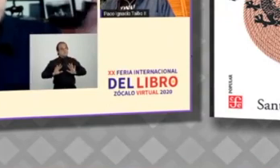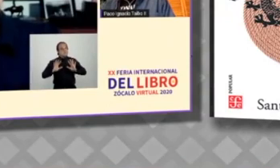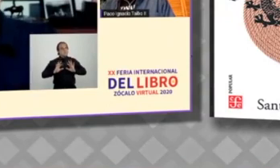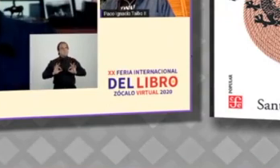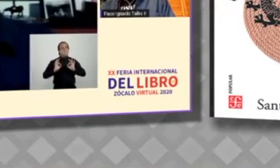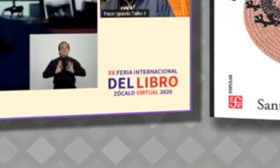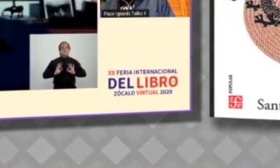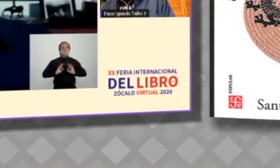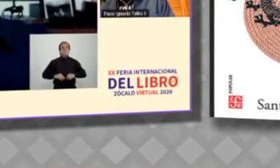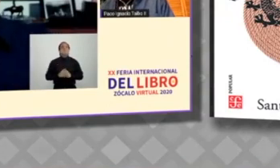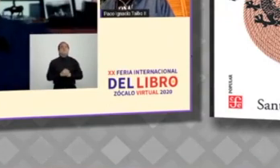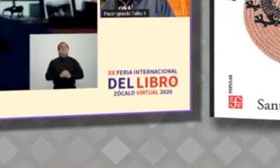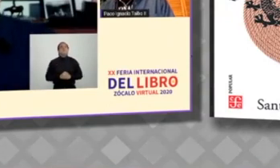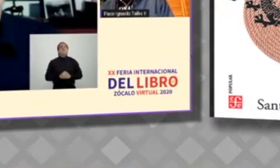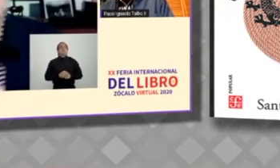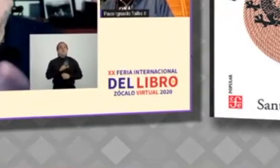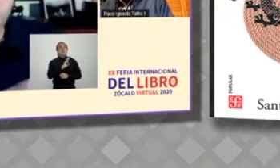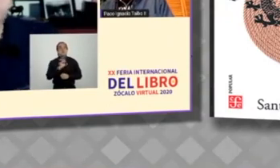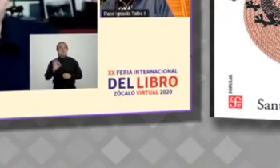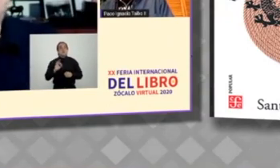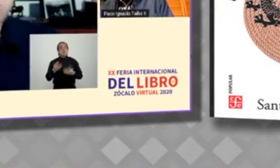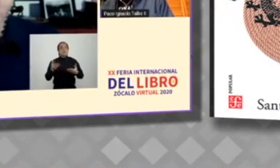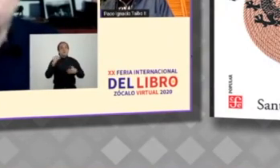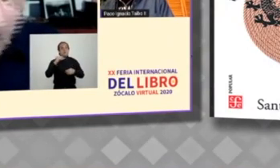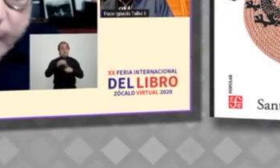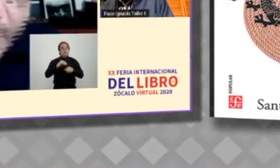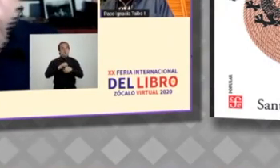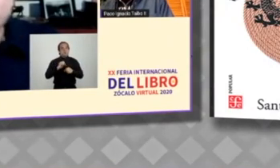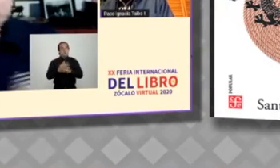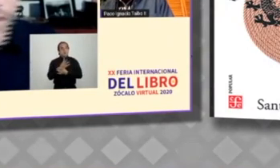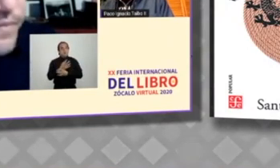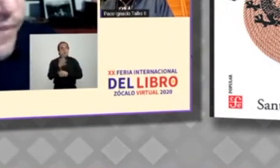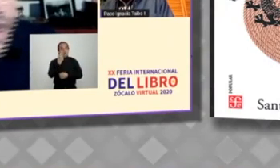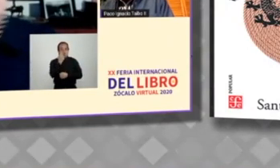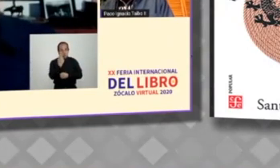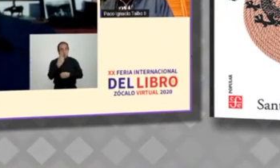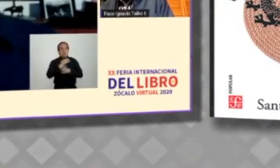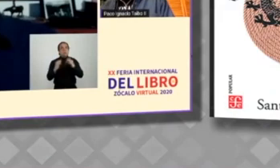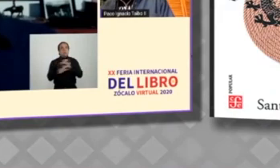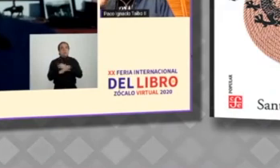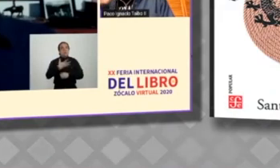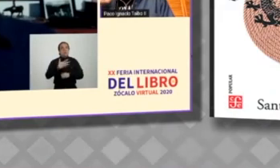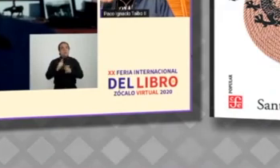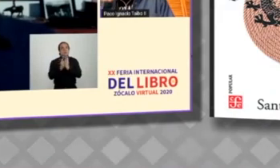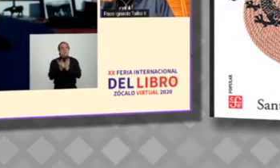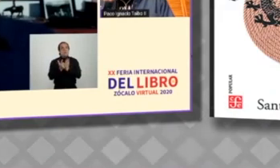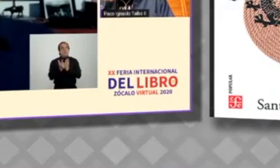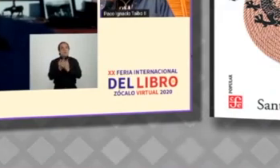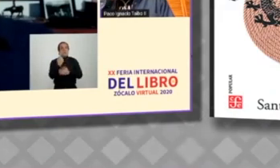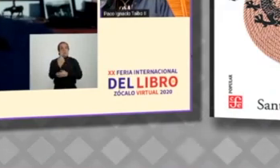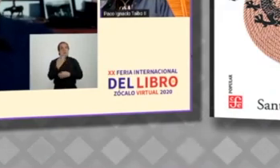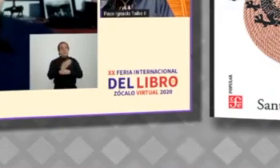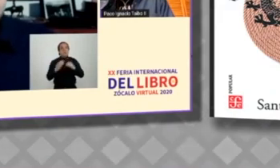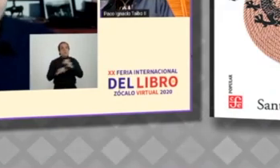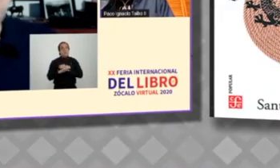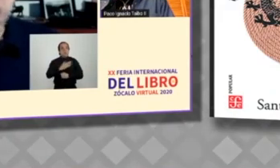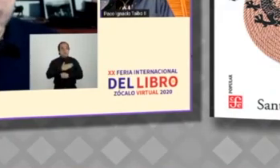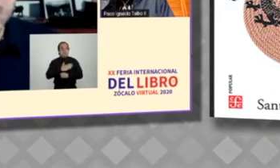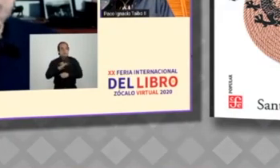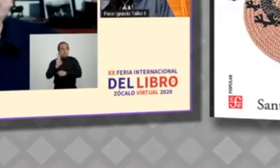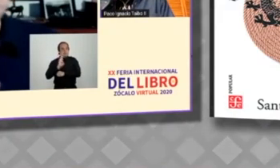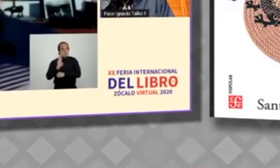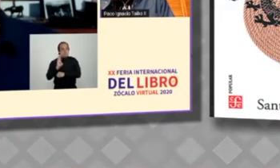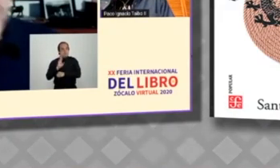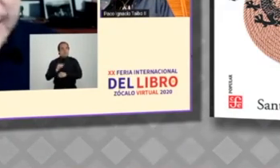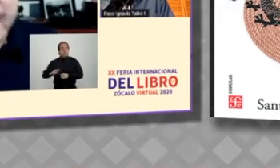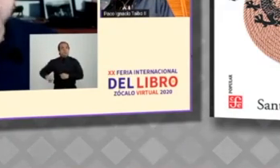tranquilidad y ahí se pudo establecer. Ahora, una de las cosas, y ahí voy al libro, una de las cosas que a mí me parecía que